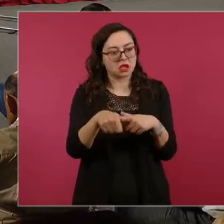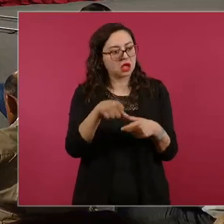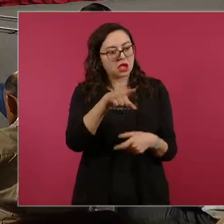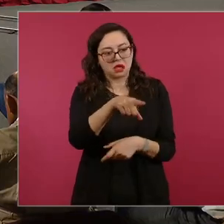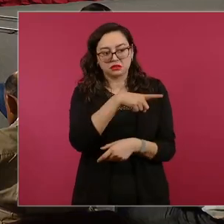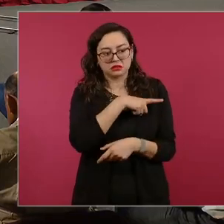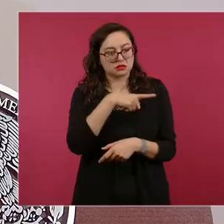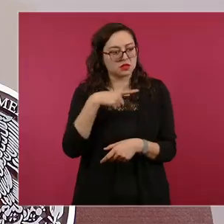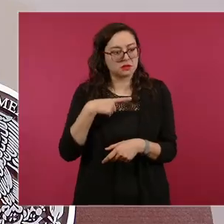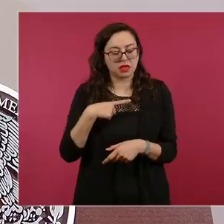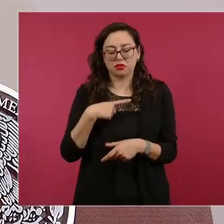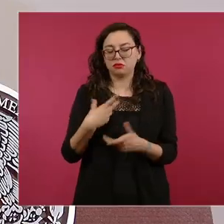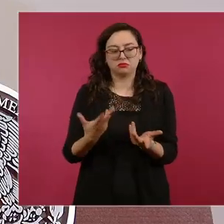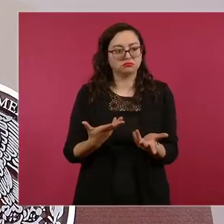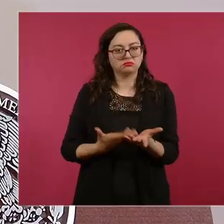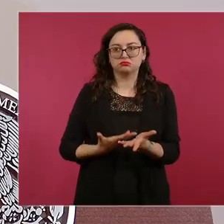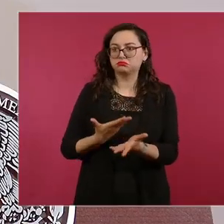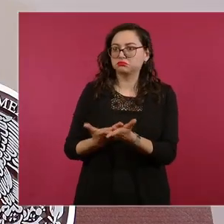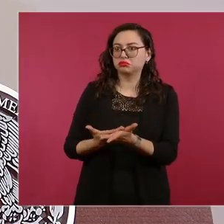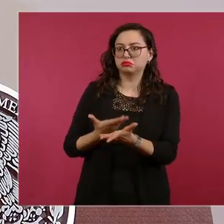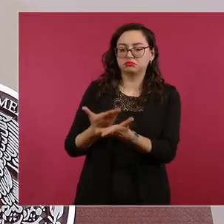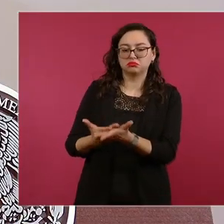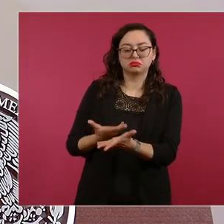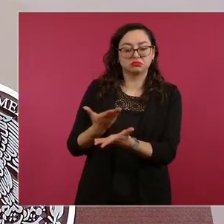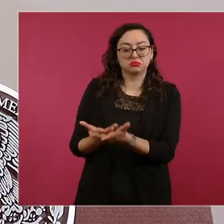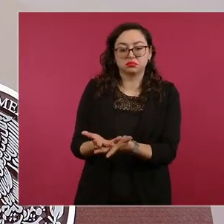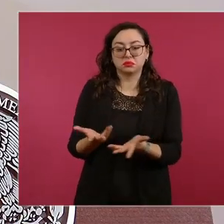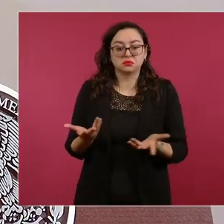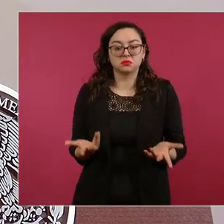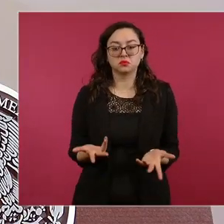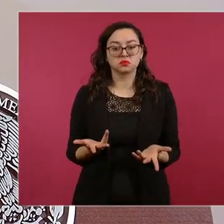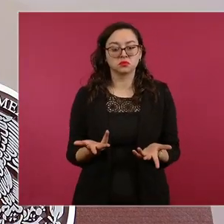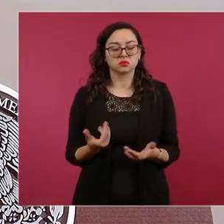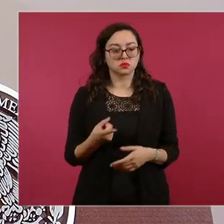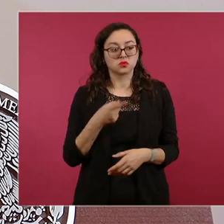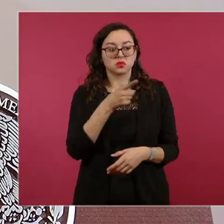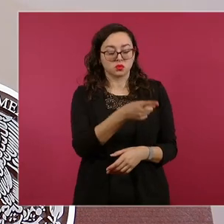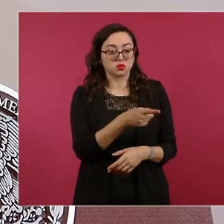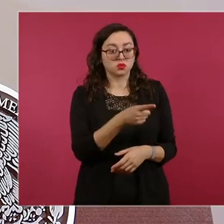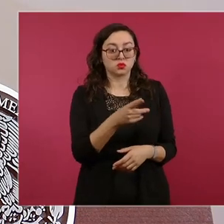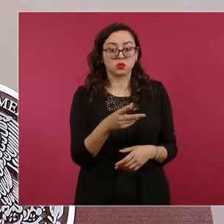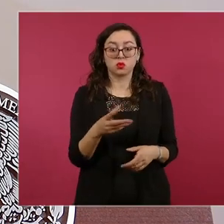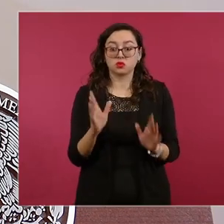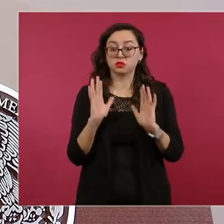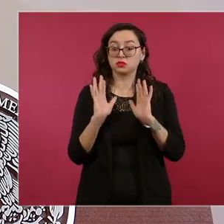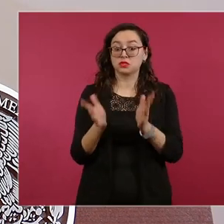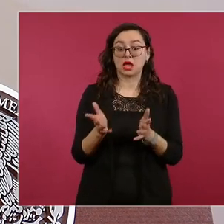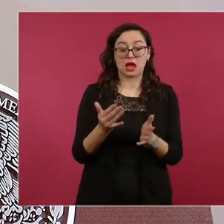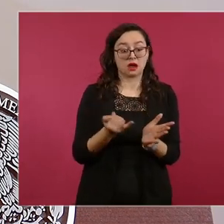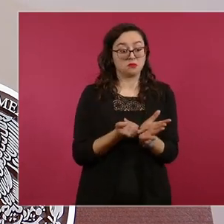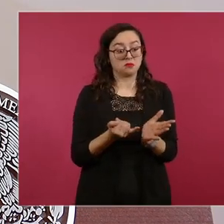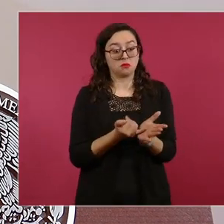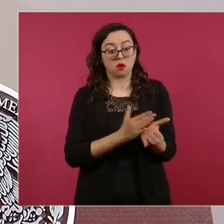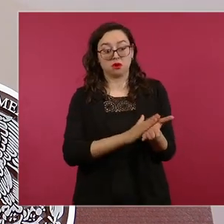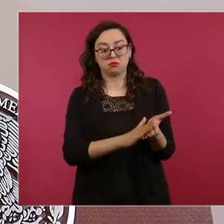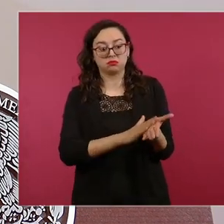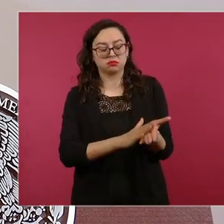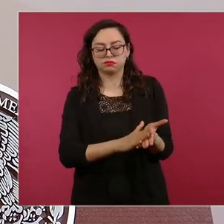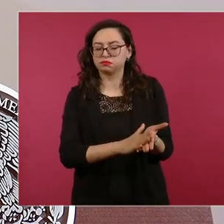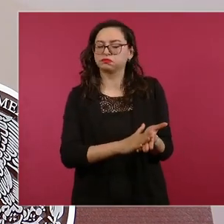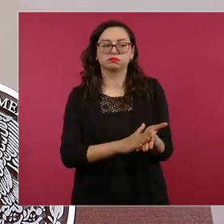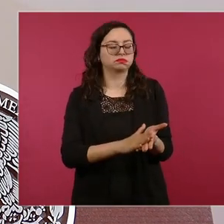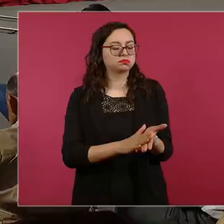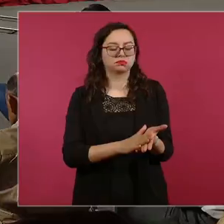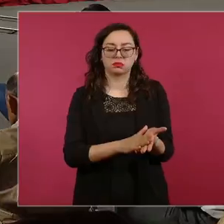reponer los procedimientos adecuadamente. Esto no ha evitado que se pueda mantener la validez de los cobros o